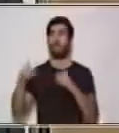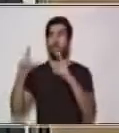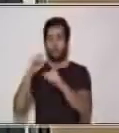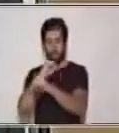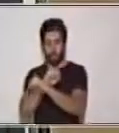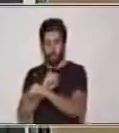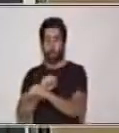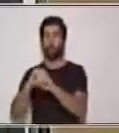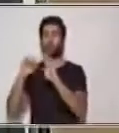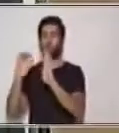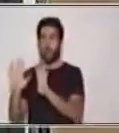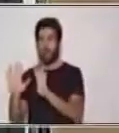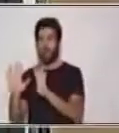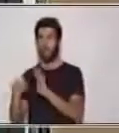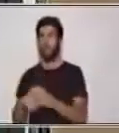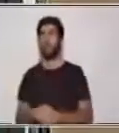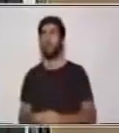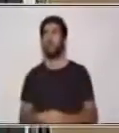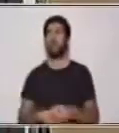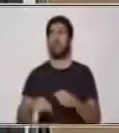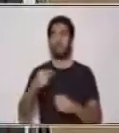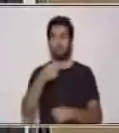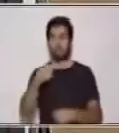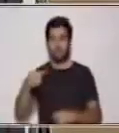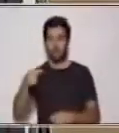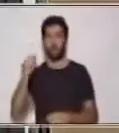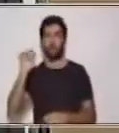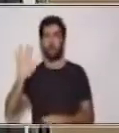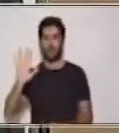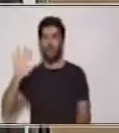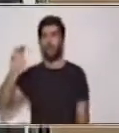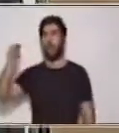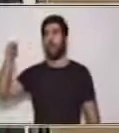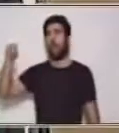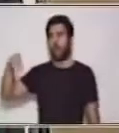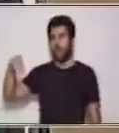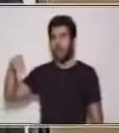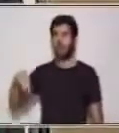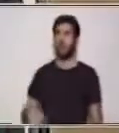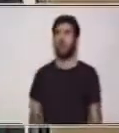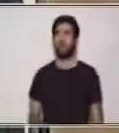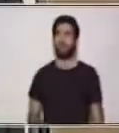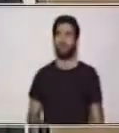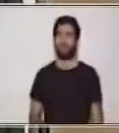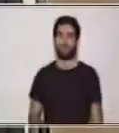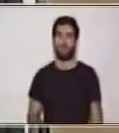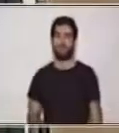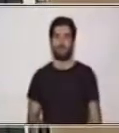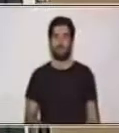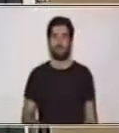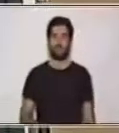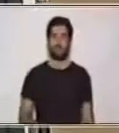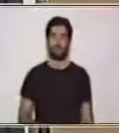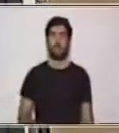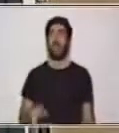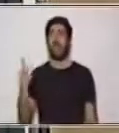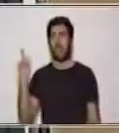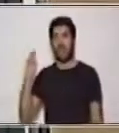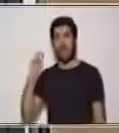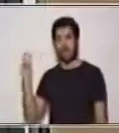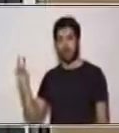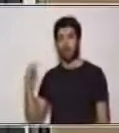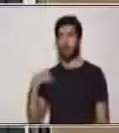por la primera raíz menos la segunda raíz. Y así